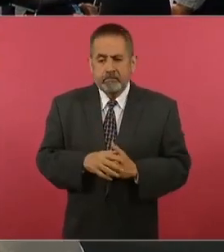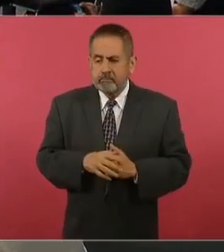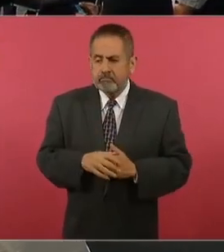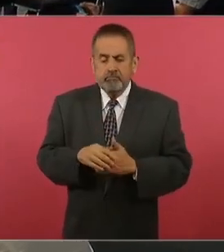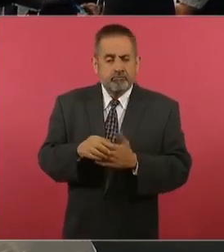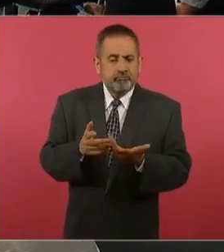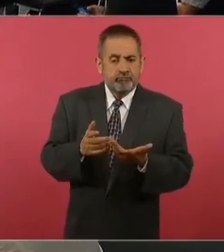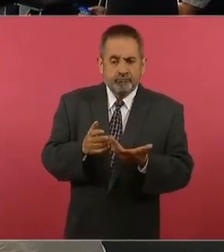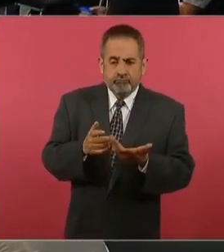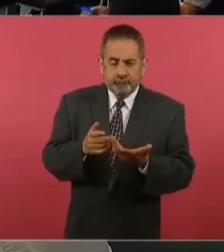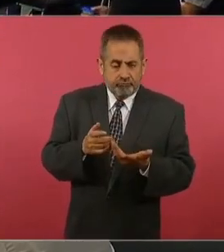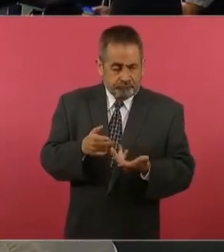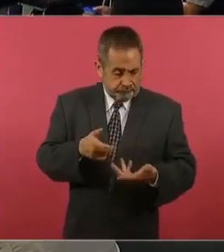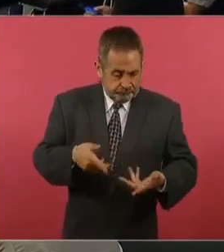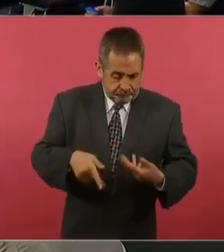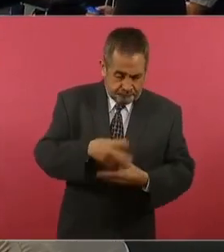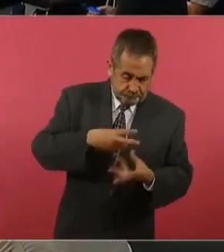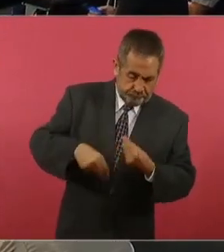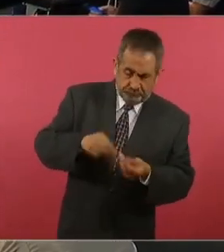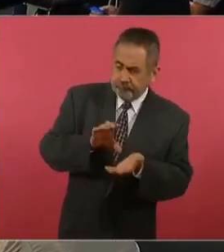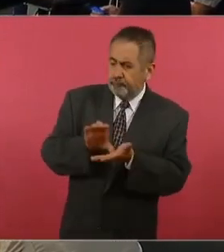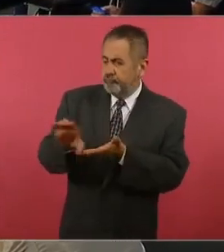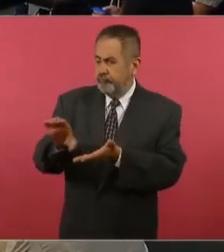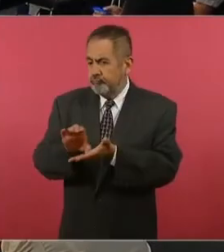financiar nuestro presupuesto